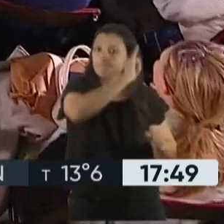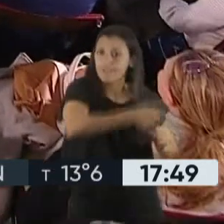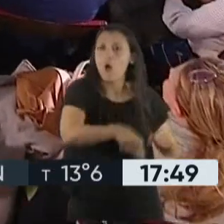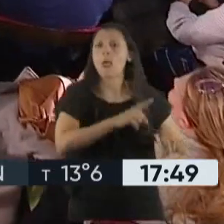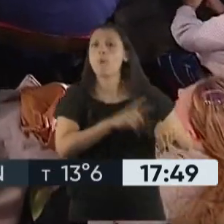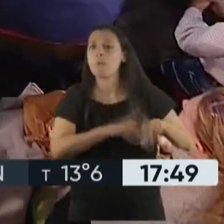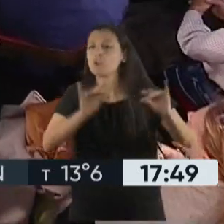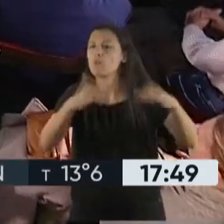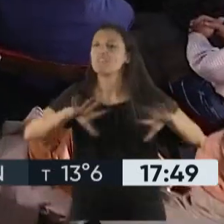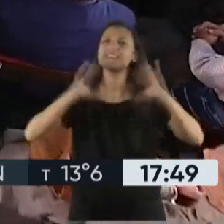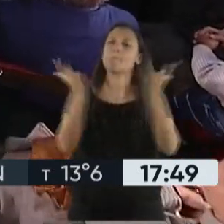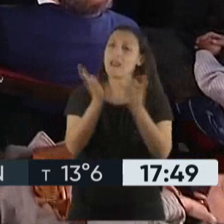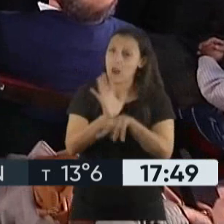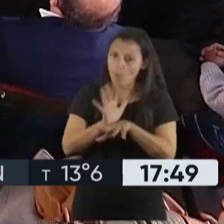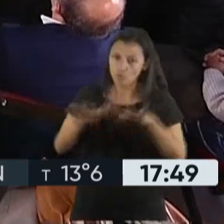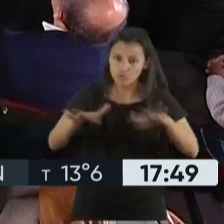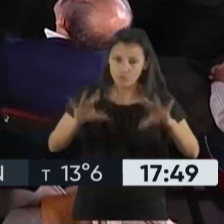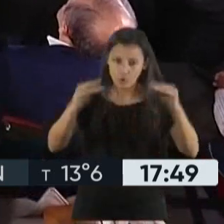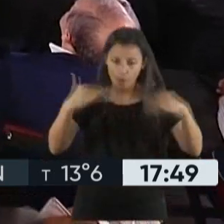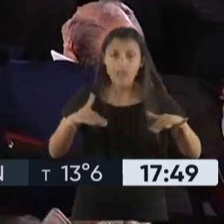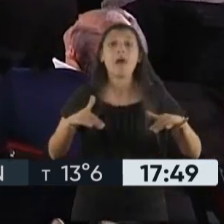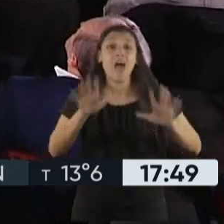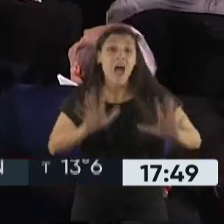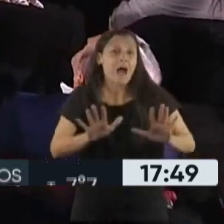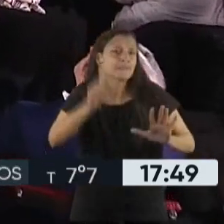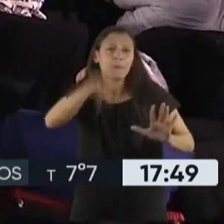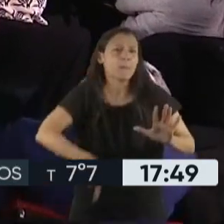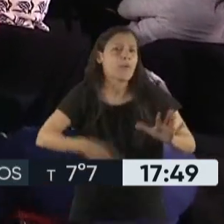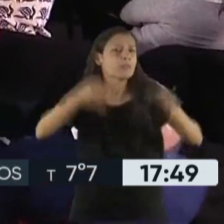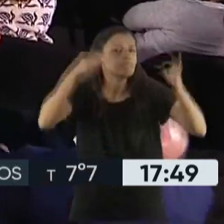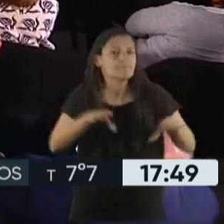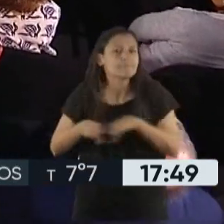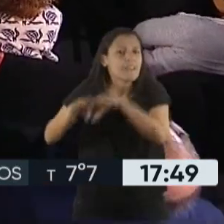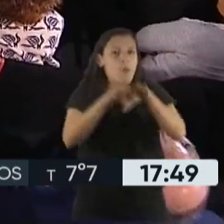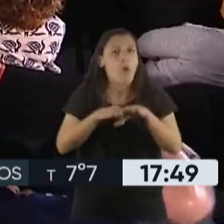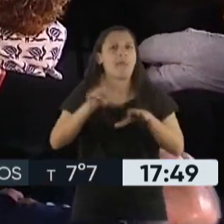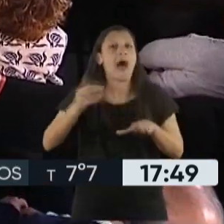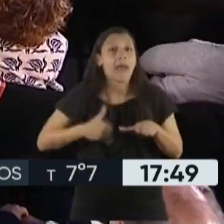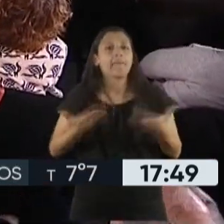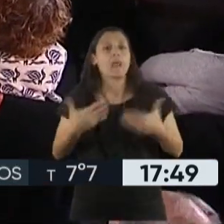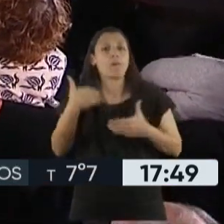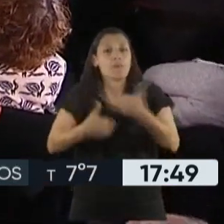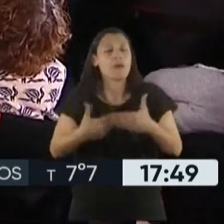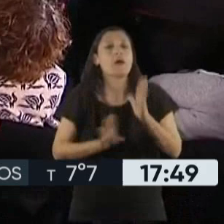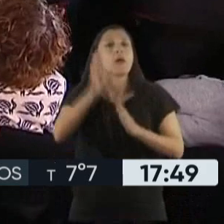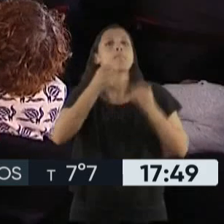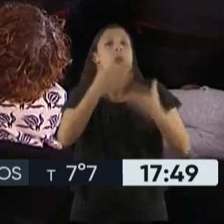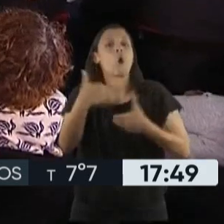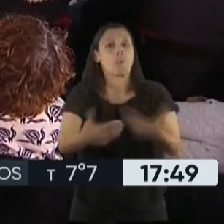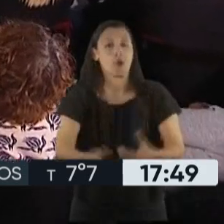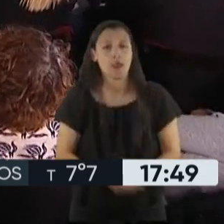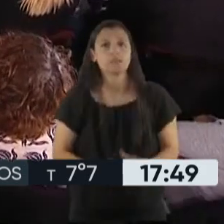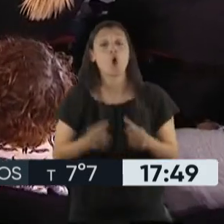tan difíciles para todo el mundo, para lograr evitar injusticias y que la Argentina avance en una senda de progreso, con